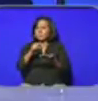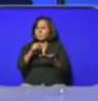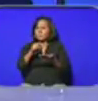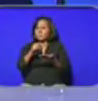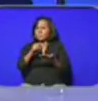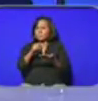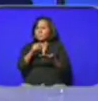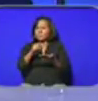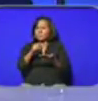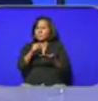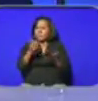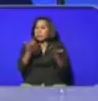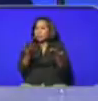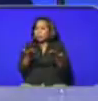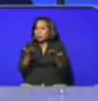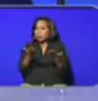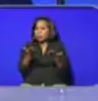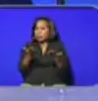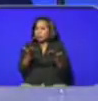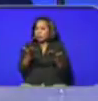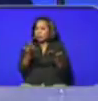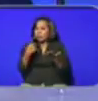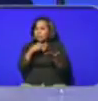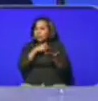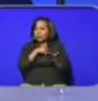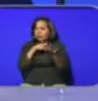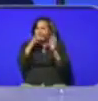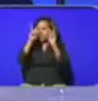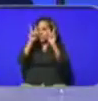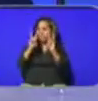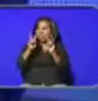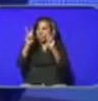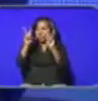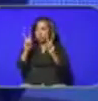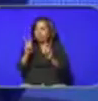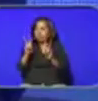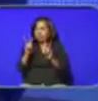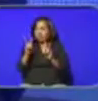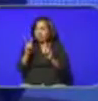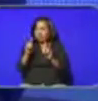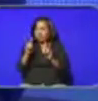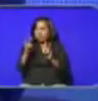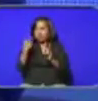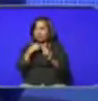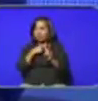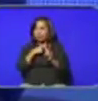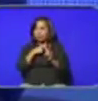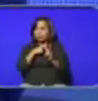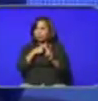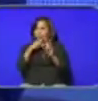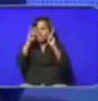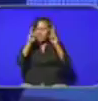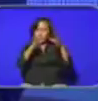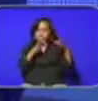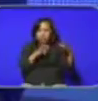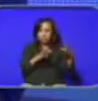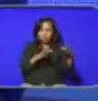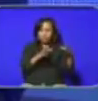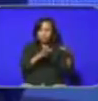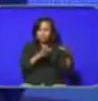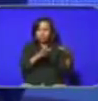curricular y el perfil académico de todas las carreras que están ofreciendo se enmarcan dentro de un sistema de calidad, en donde